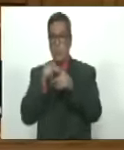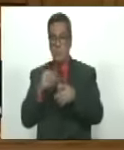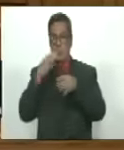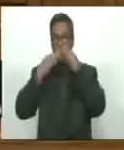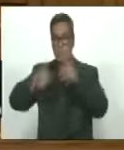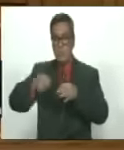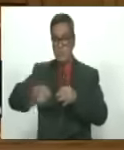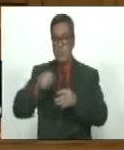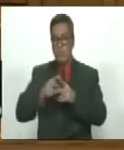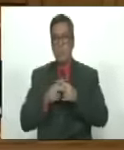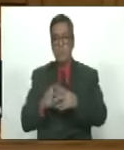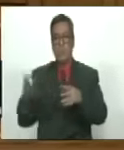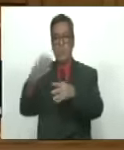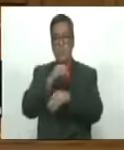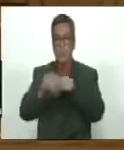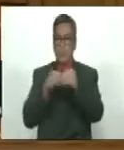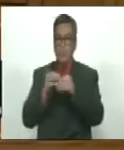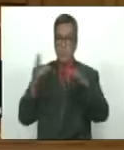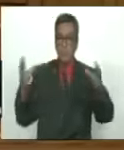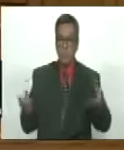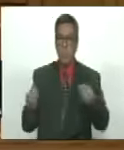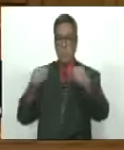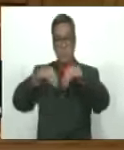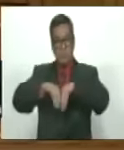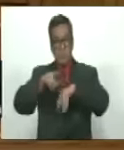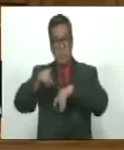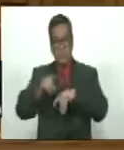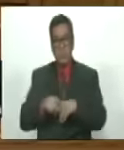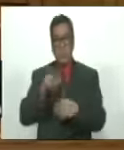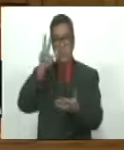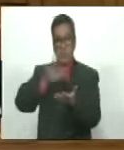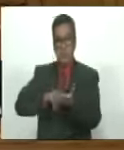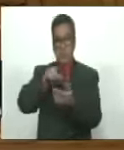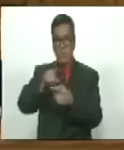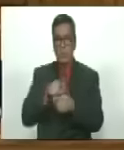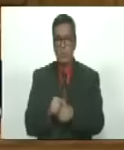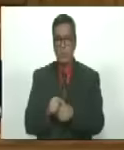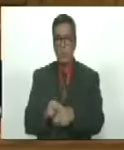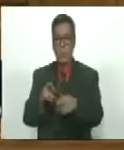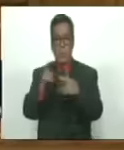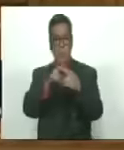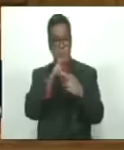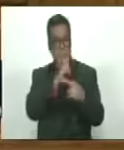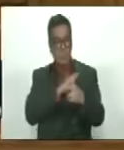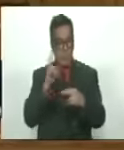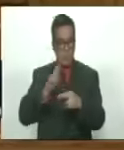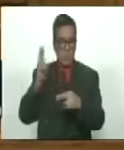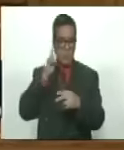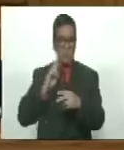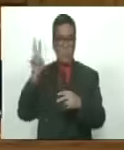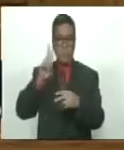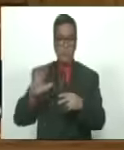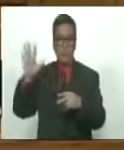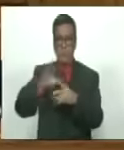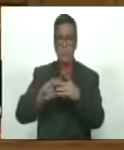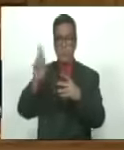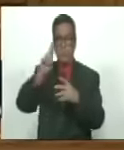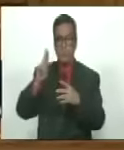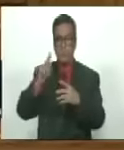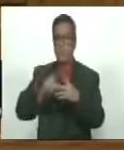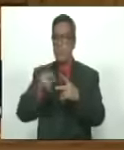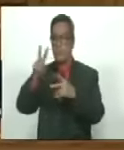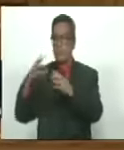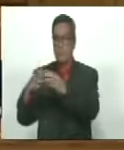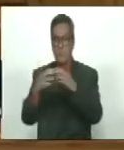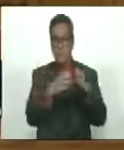jurídico válido para alcanzar una solución práctica y mutuamente aceptable para la República Bolivariana de Venezuela y la República Cooperativa de Guyana en